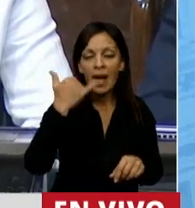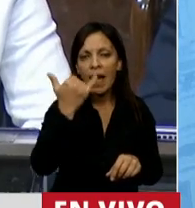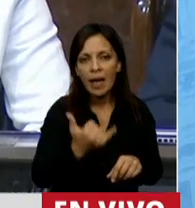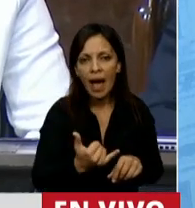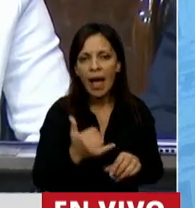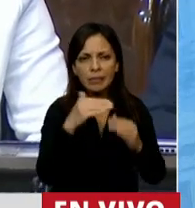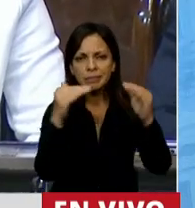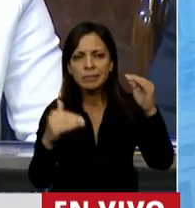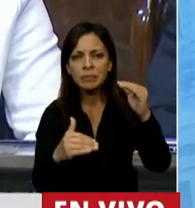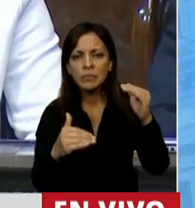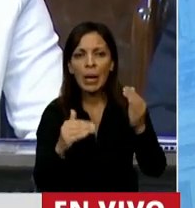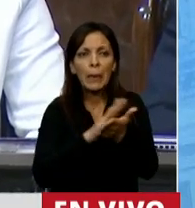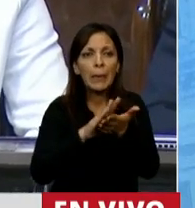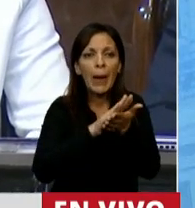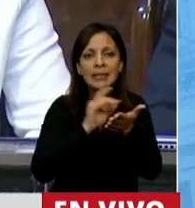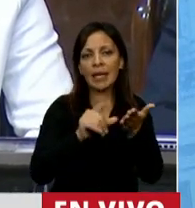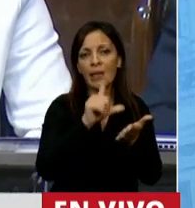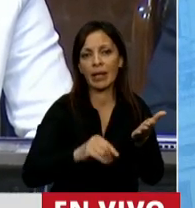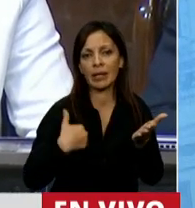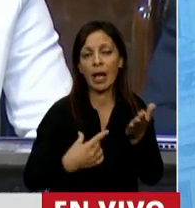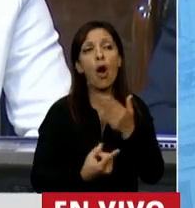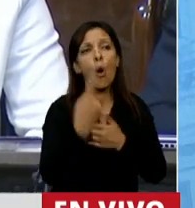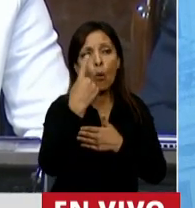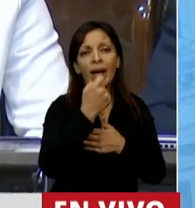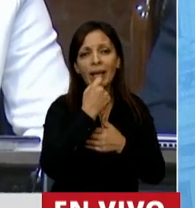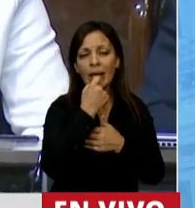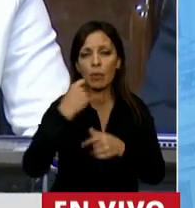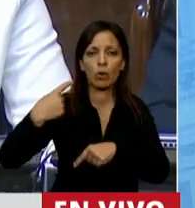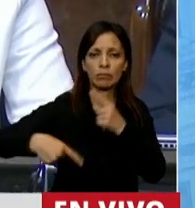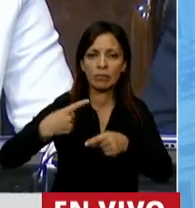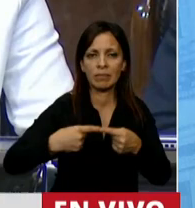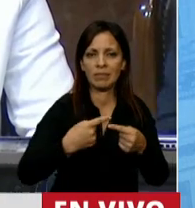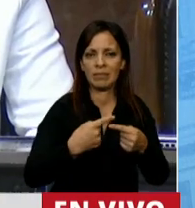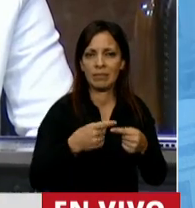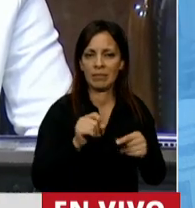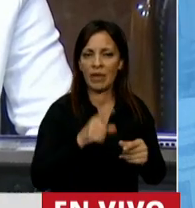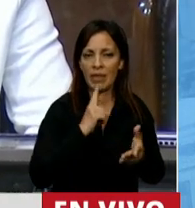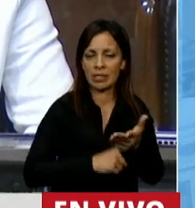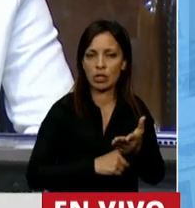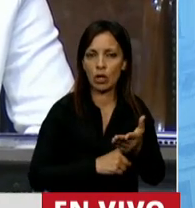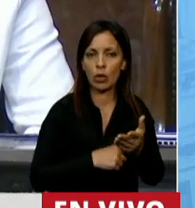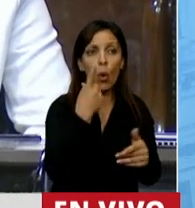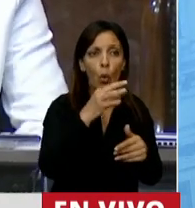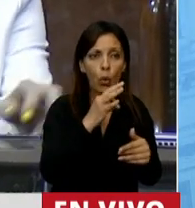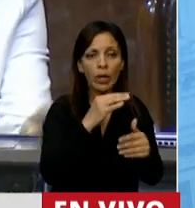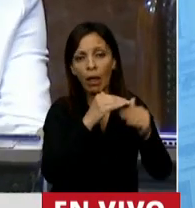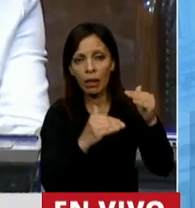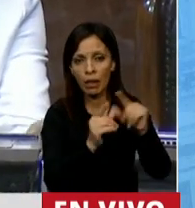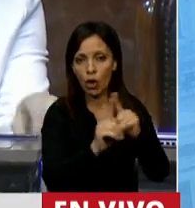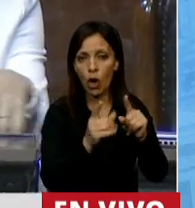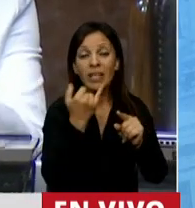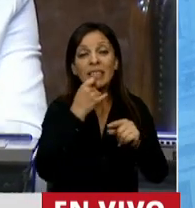estructurales en el país. Uno de ellos es la salud reproductiva. No es el único, pero si hiciéramos un registro de